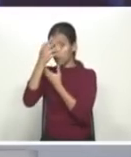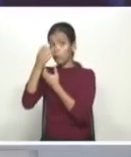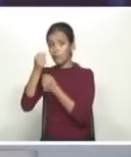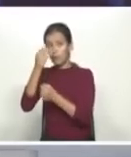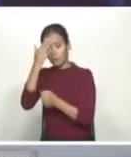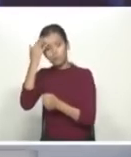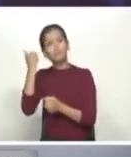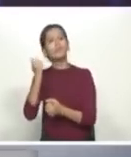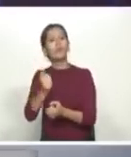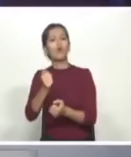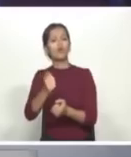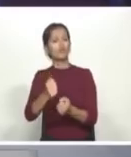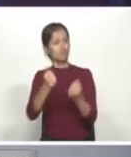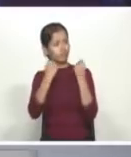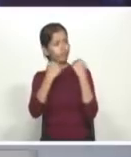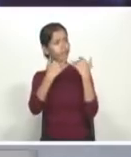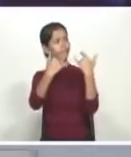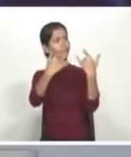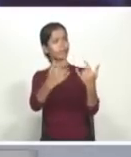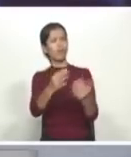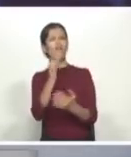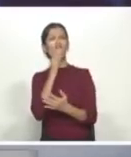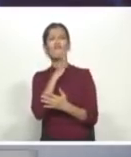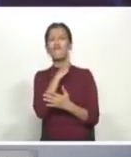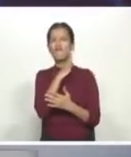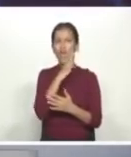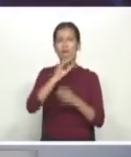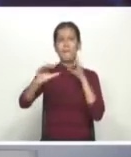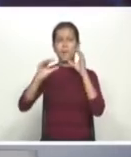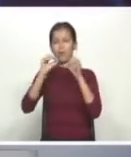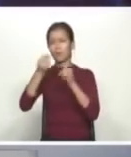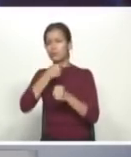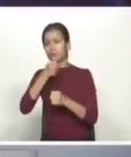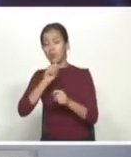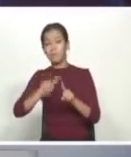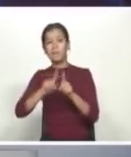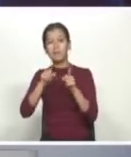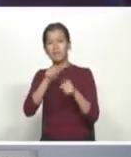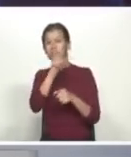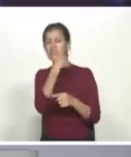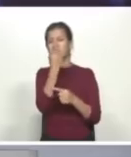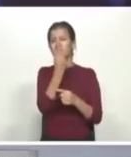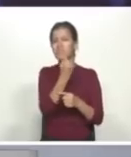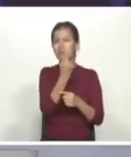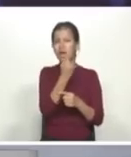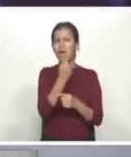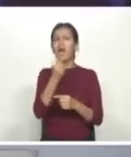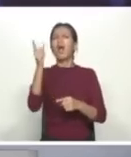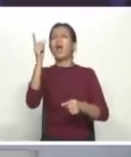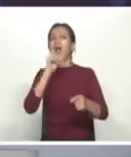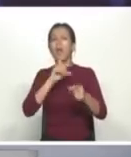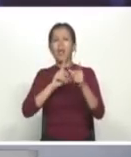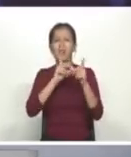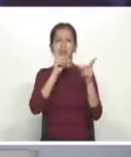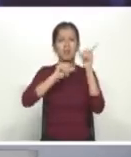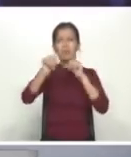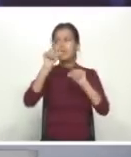esas campañas de desprestigio en redes y medios de comunicación, pero lo más que pueden llegar es al insulto,